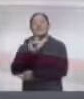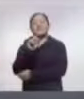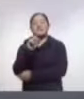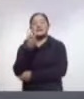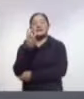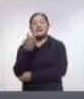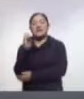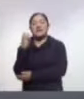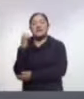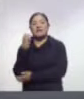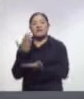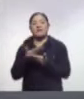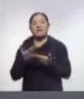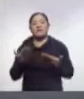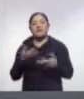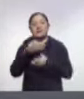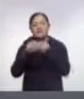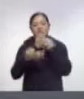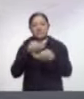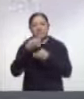Y esta es la información.